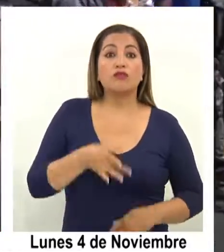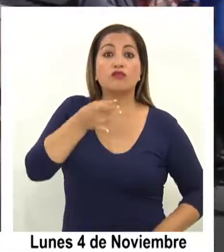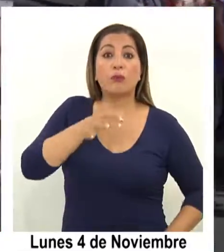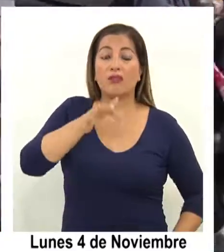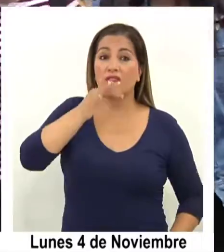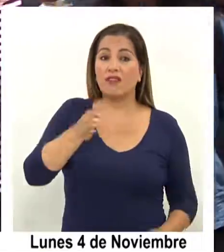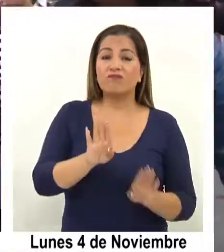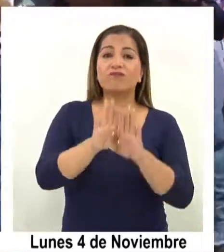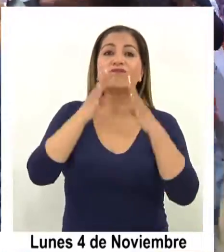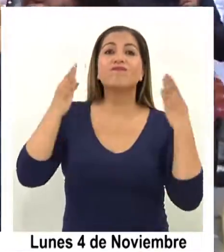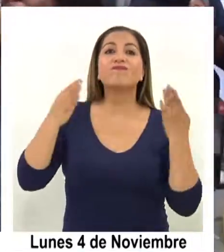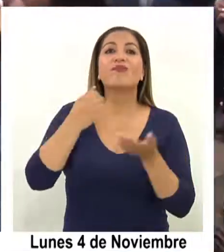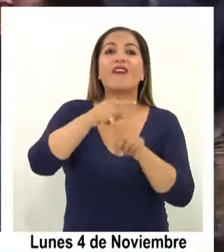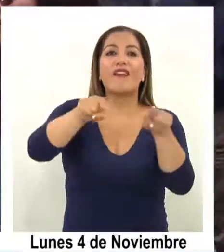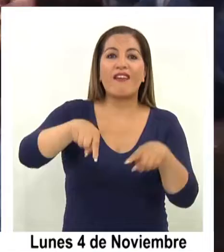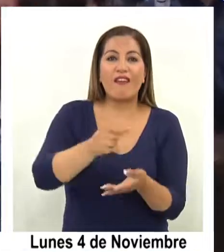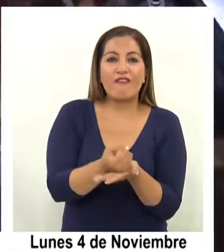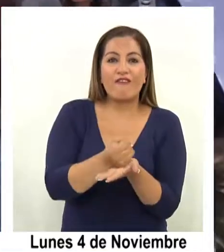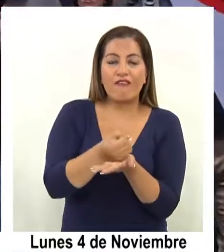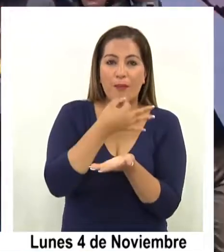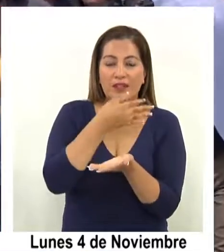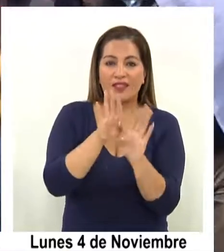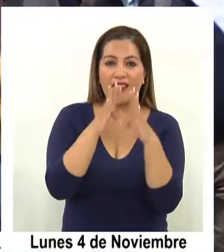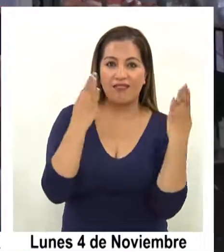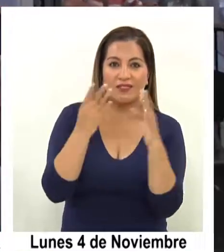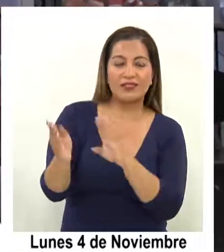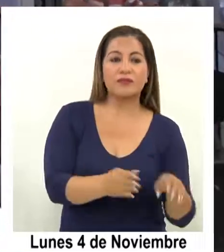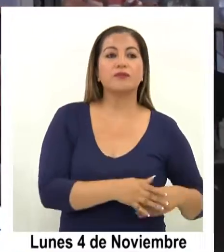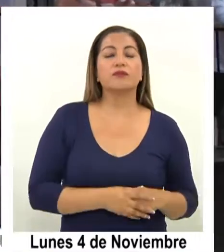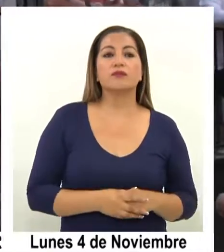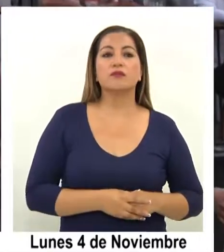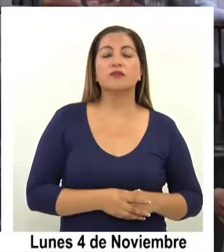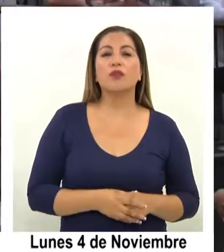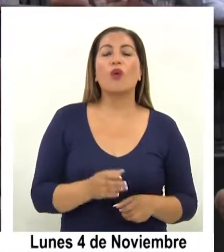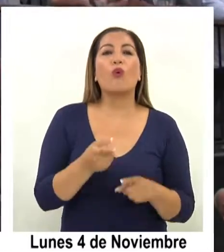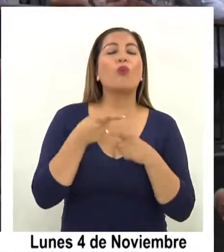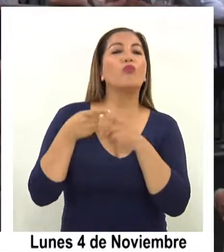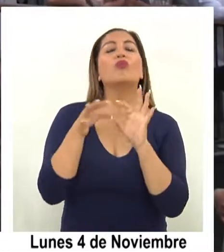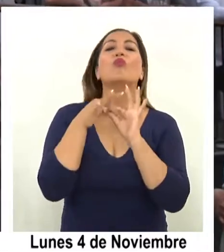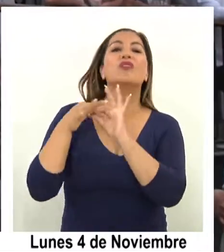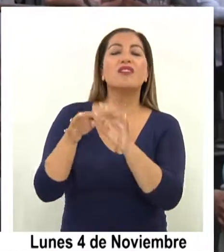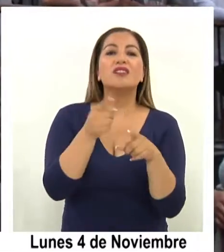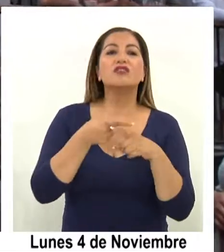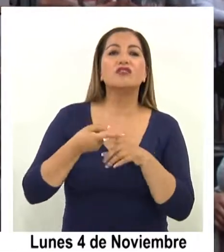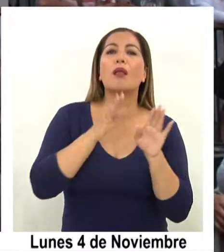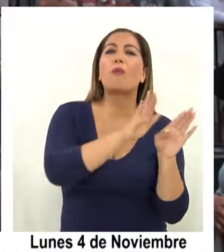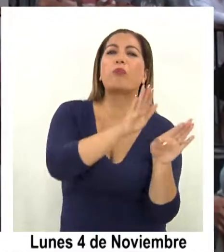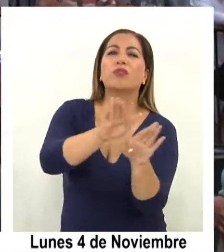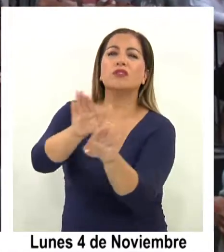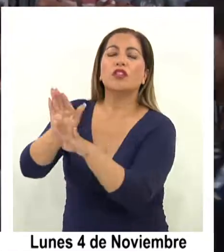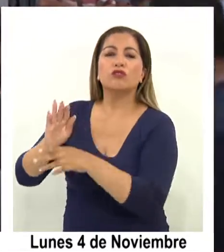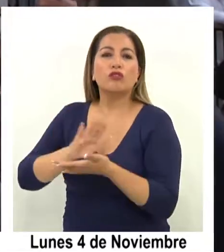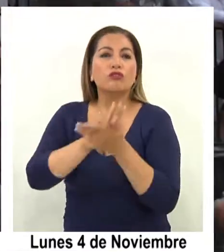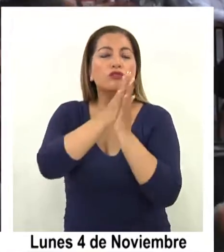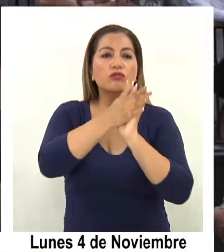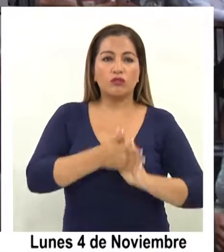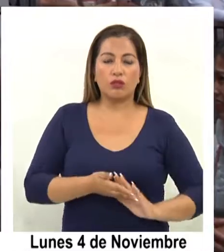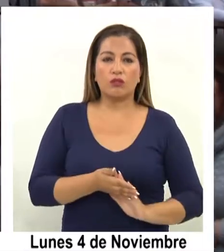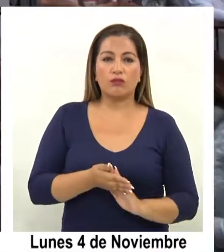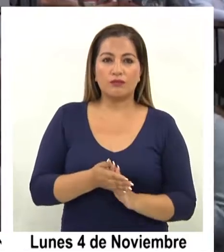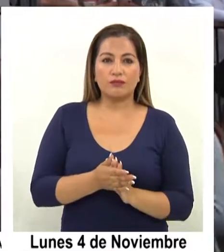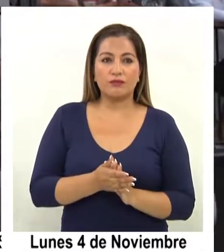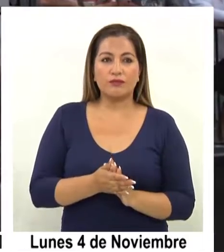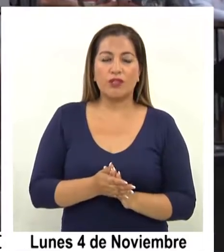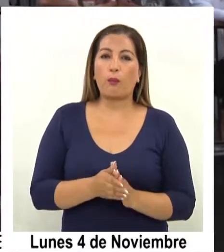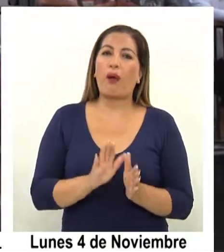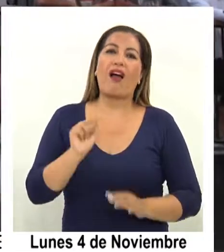funcionará la farmacia comunal. El motivo es de la mesa de unidad social apoyando todo lo que se está solicitando, tenga que acceder